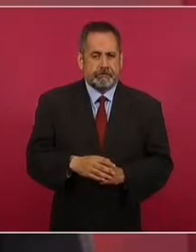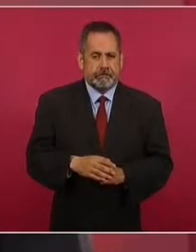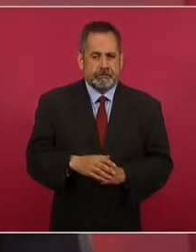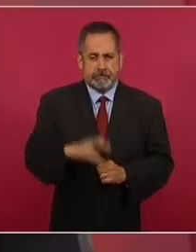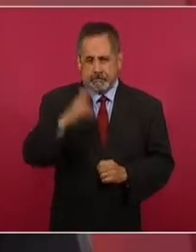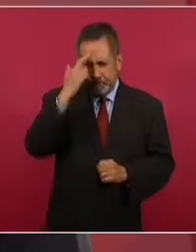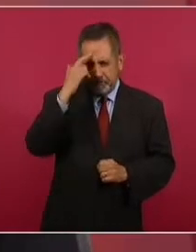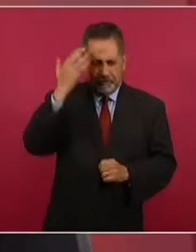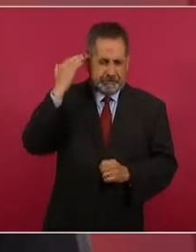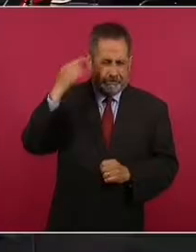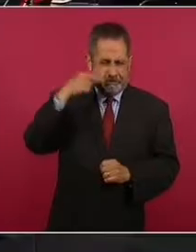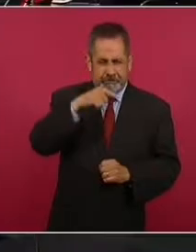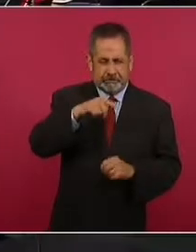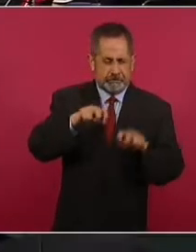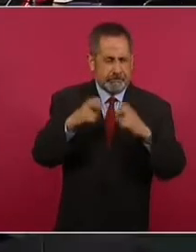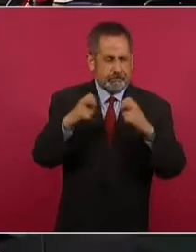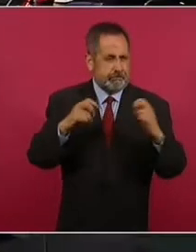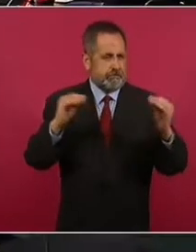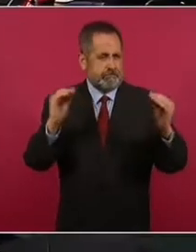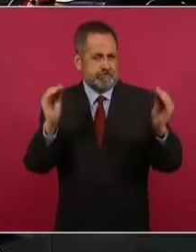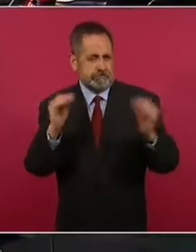Hubo un debate